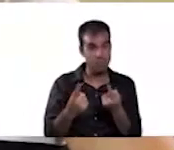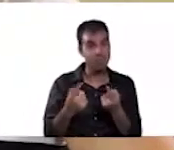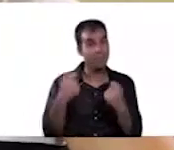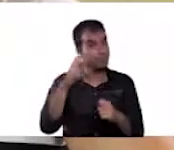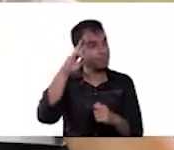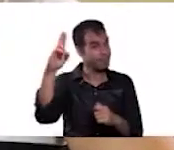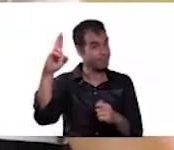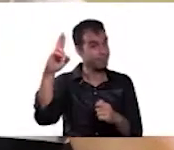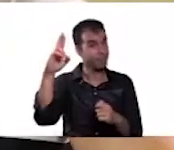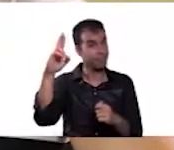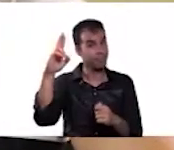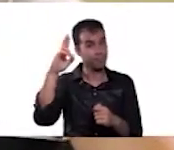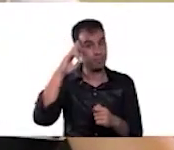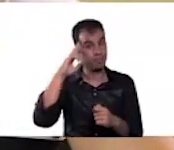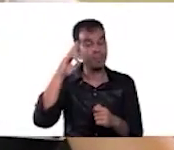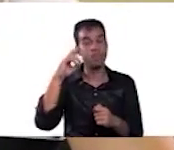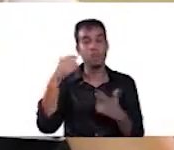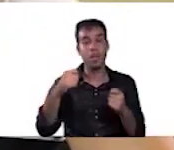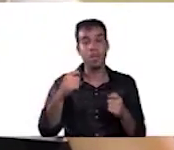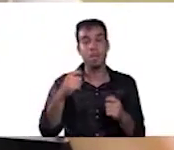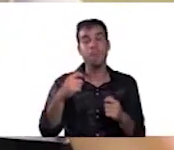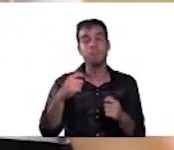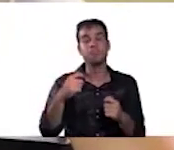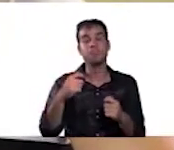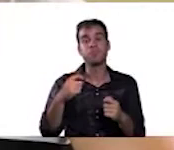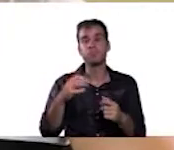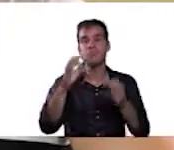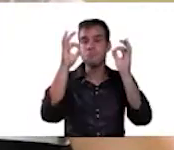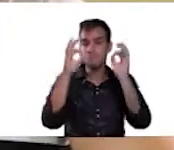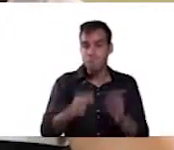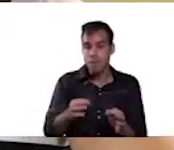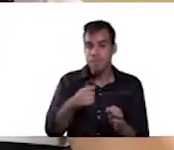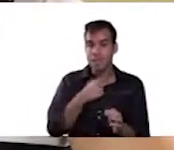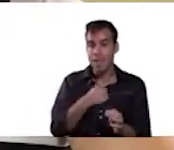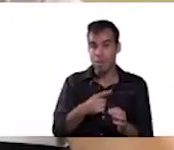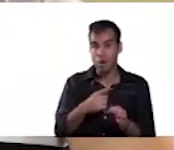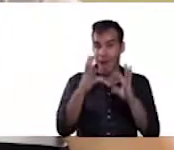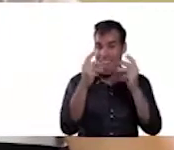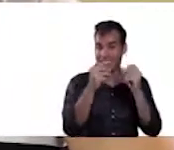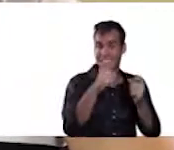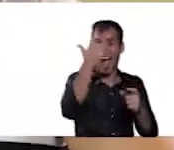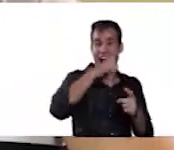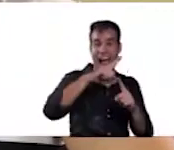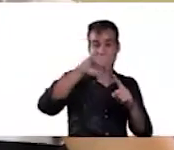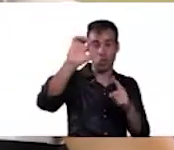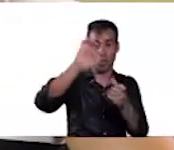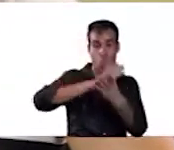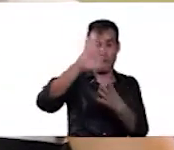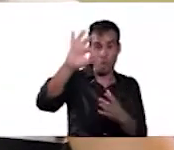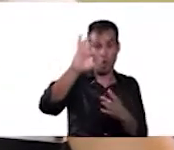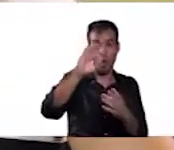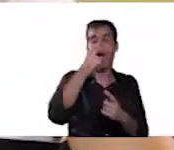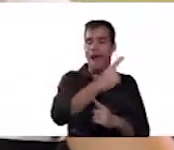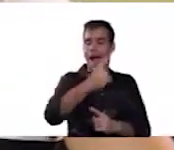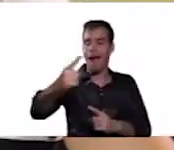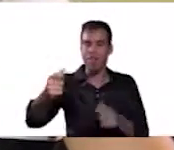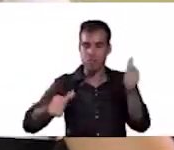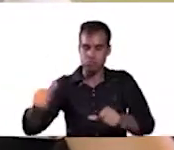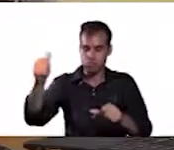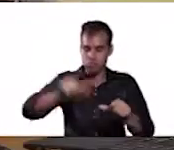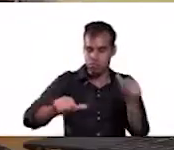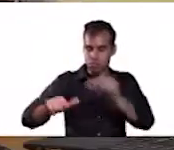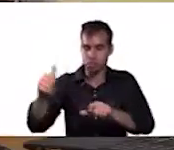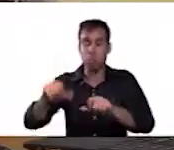cuenta que debe obtenerse la misma cantidad de átomos de cada elemento que